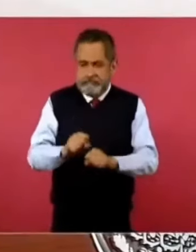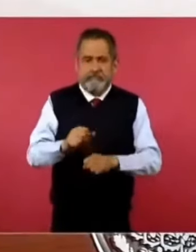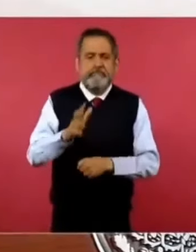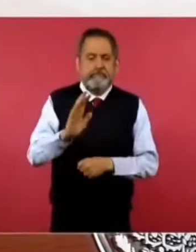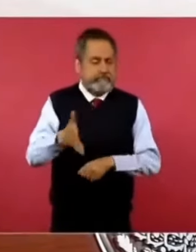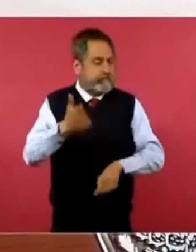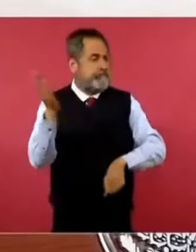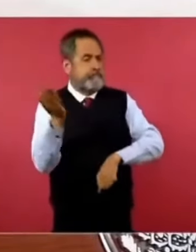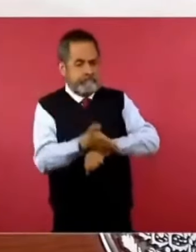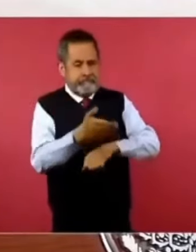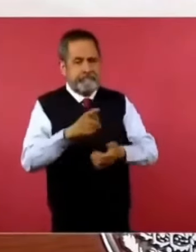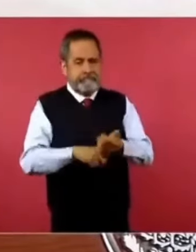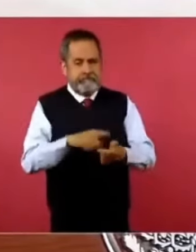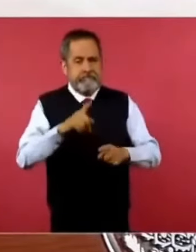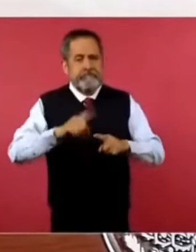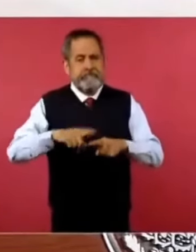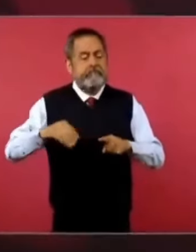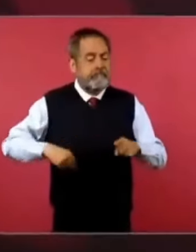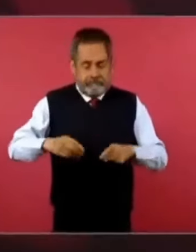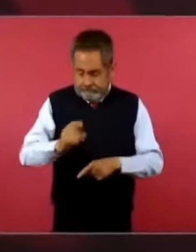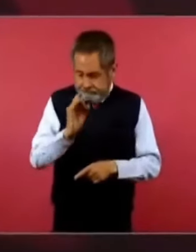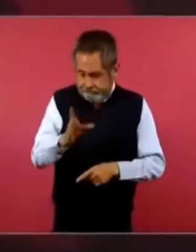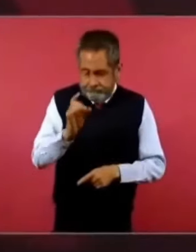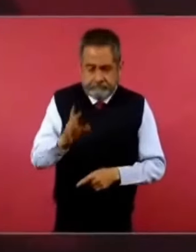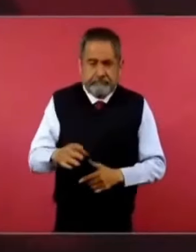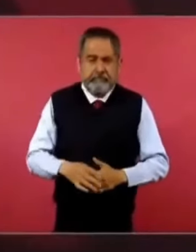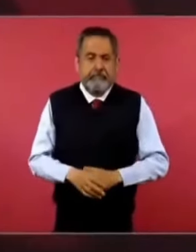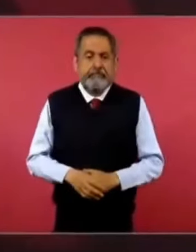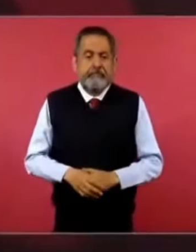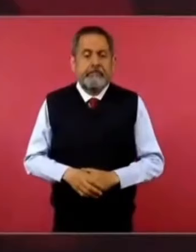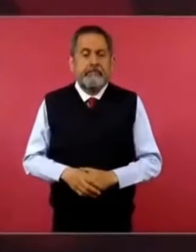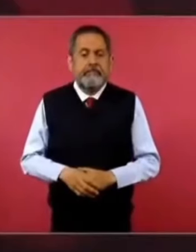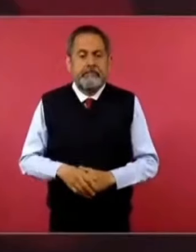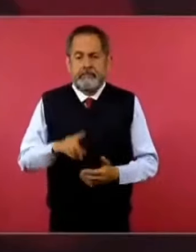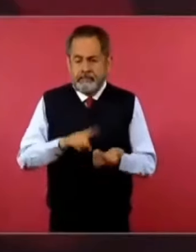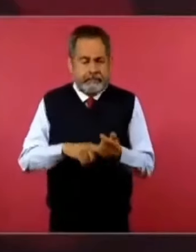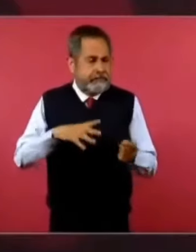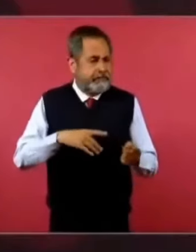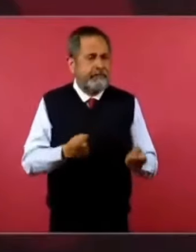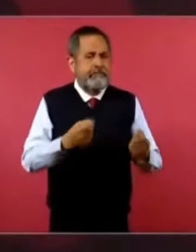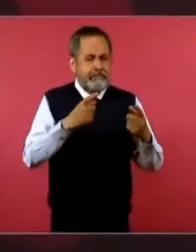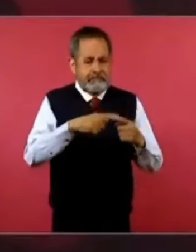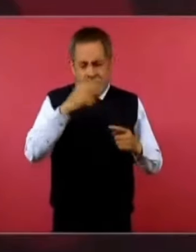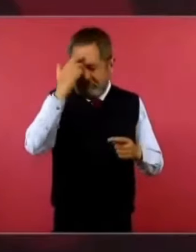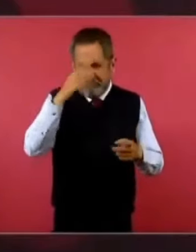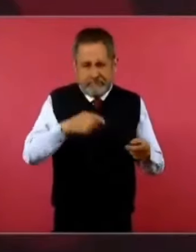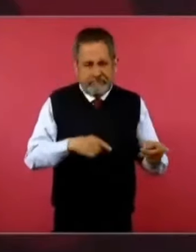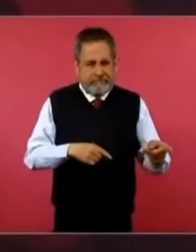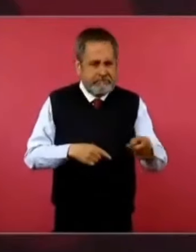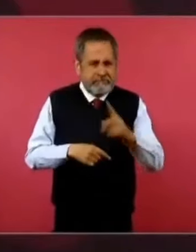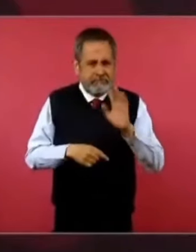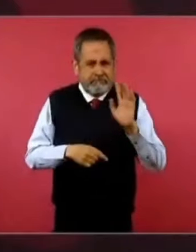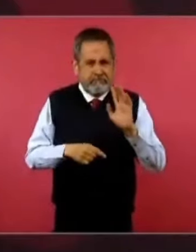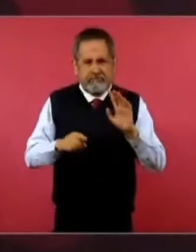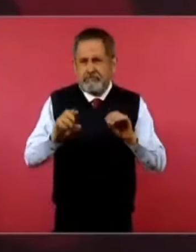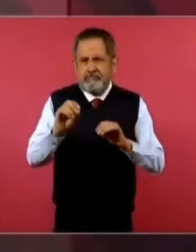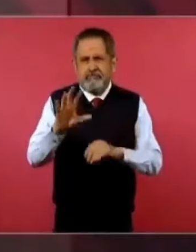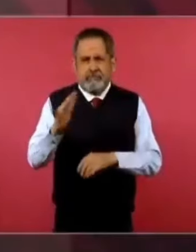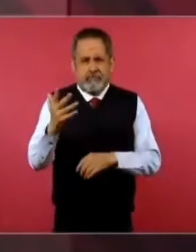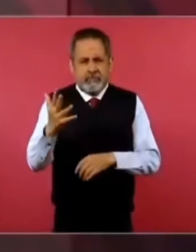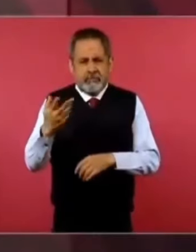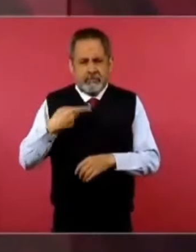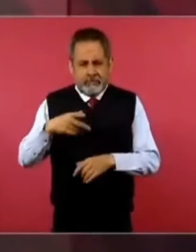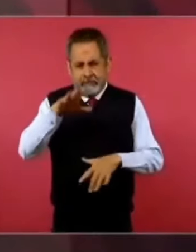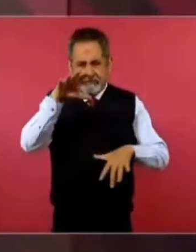castigó a los responsables hay no sé pero más de 50 en